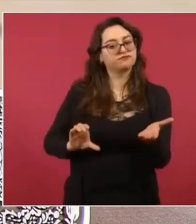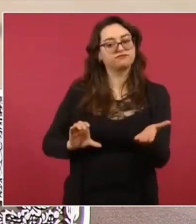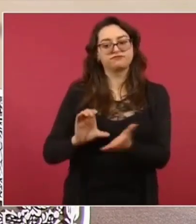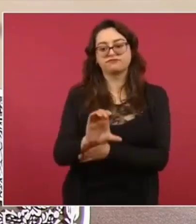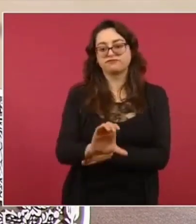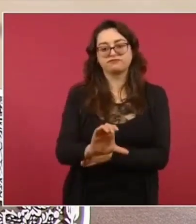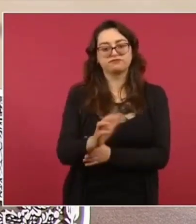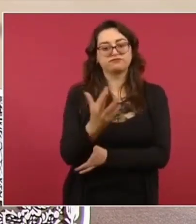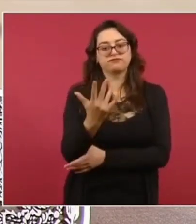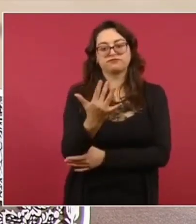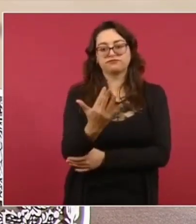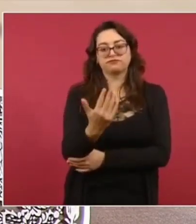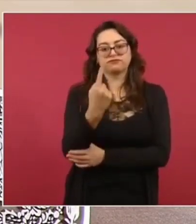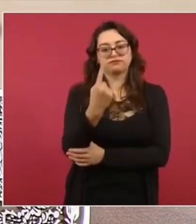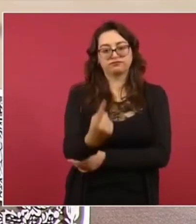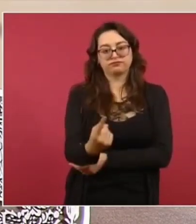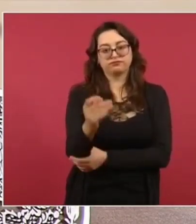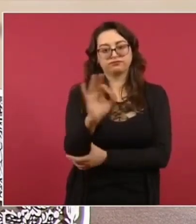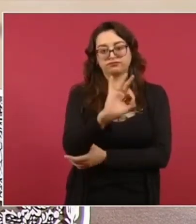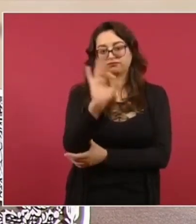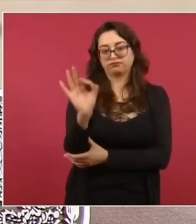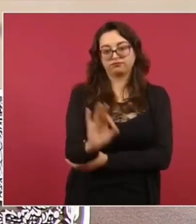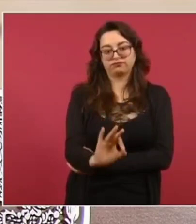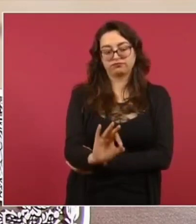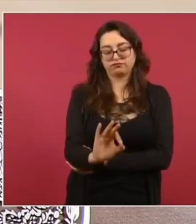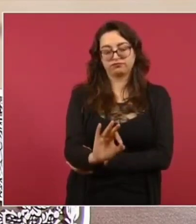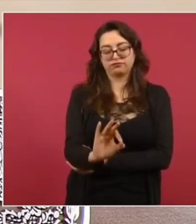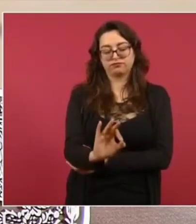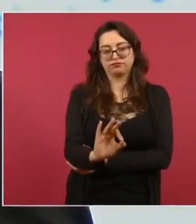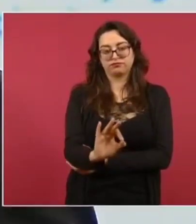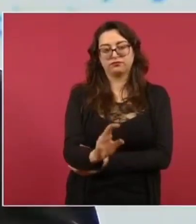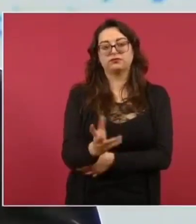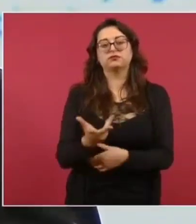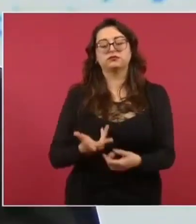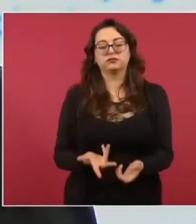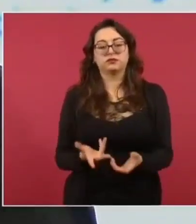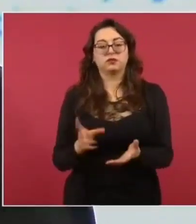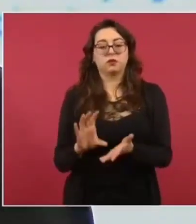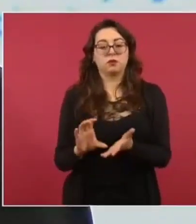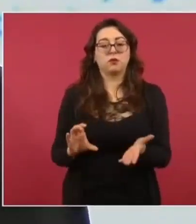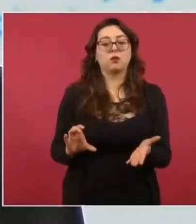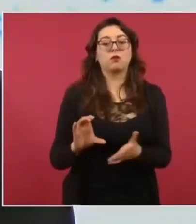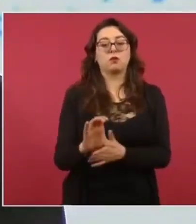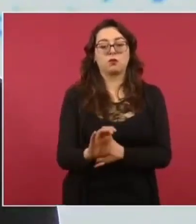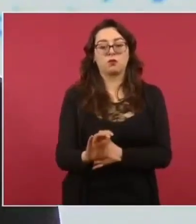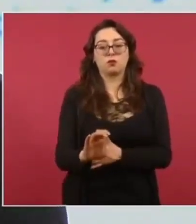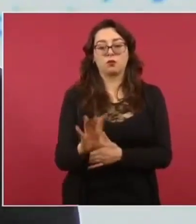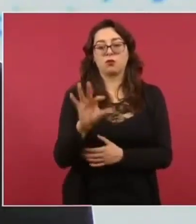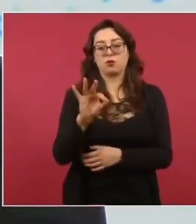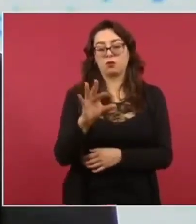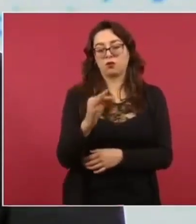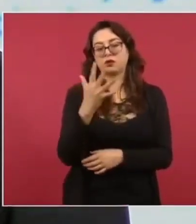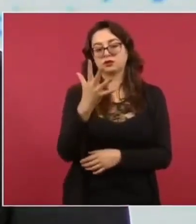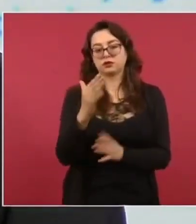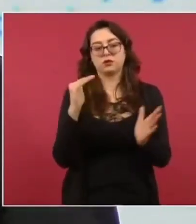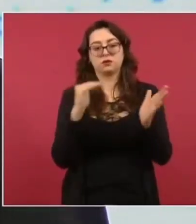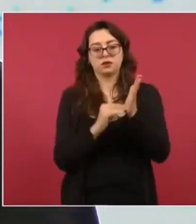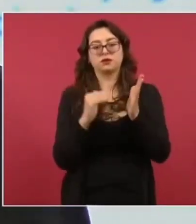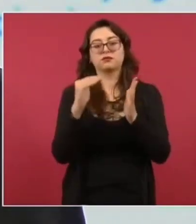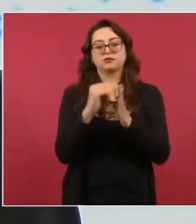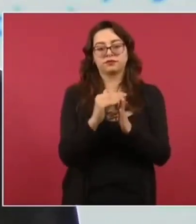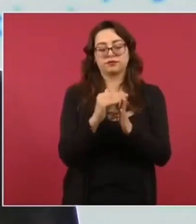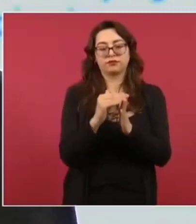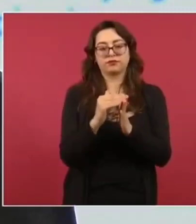51% del capital en riesgo. La aportación de capital son 45,000 millones,